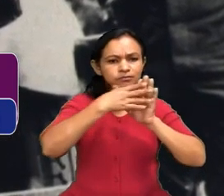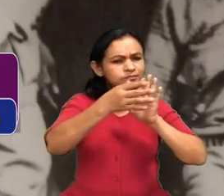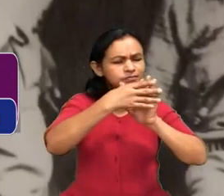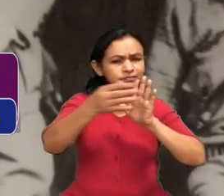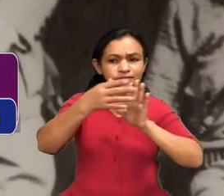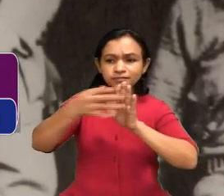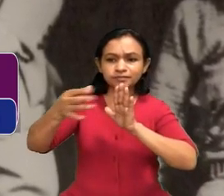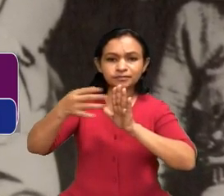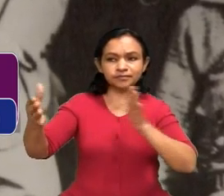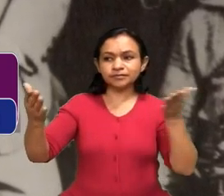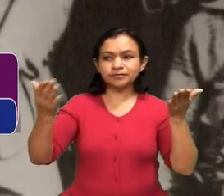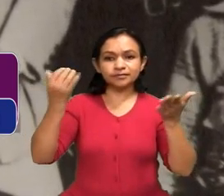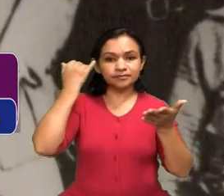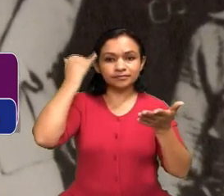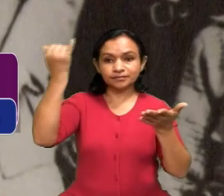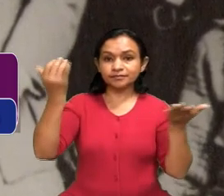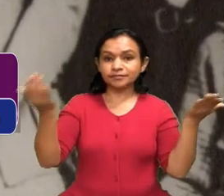nicaragüenses.